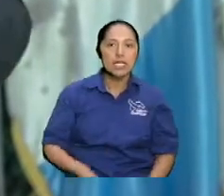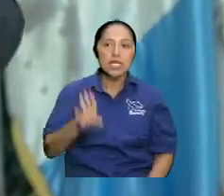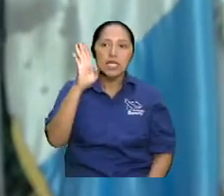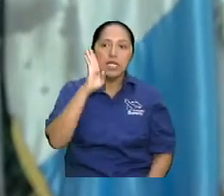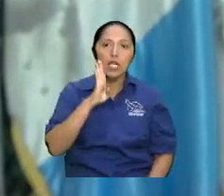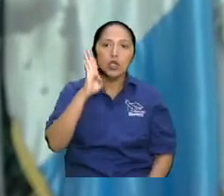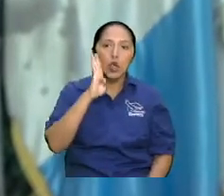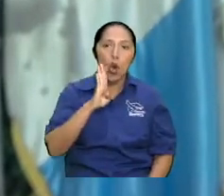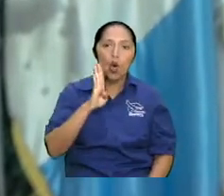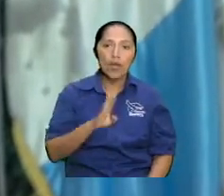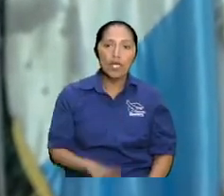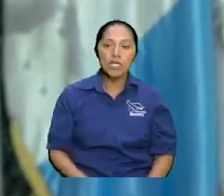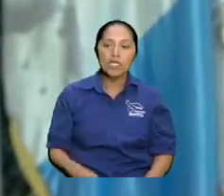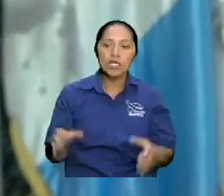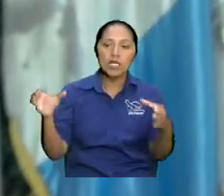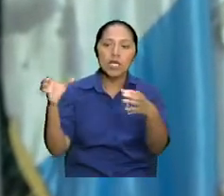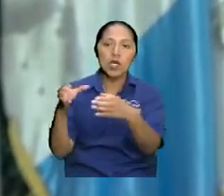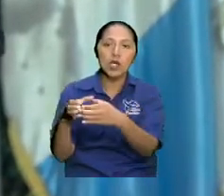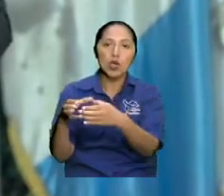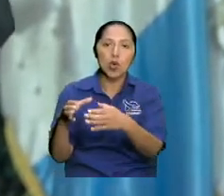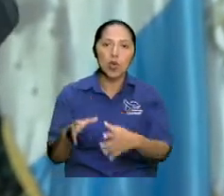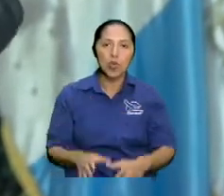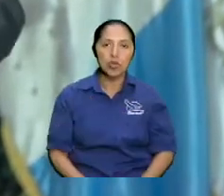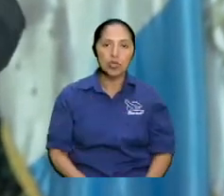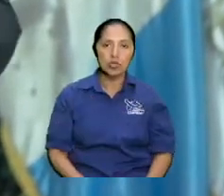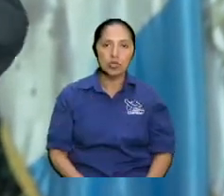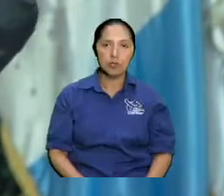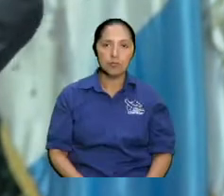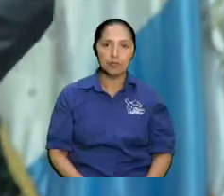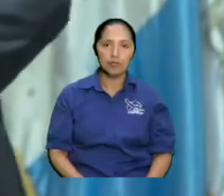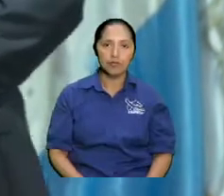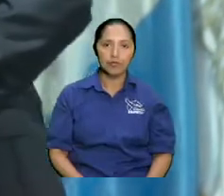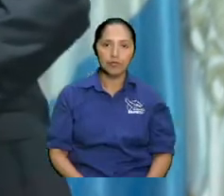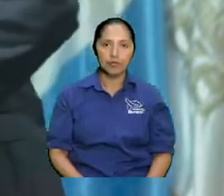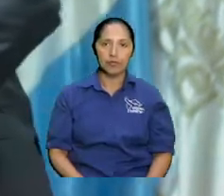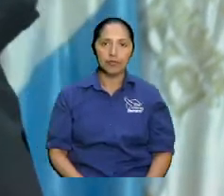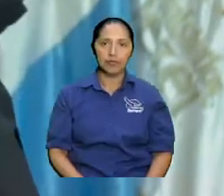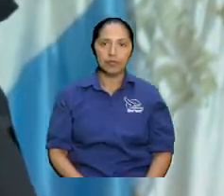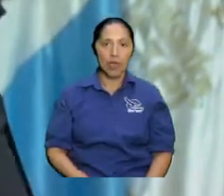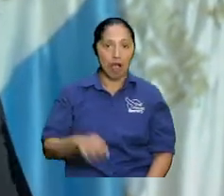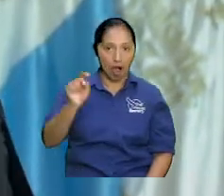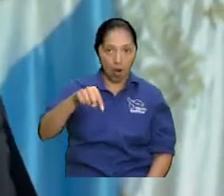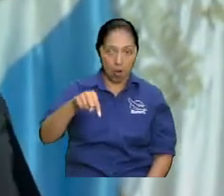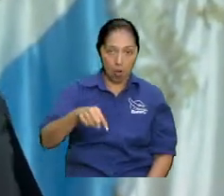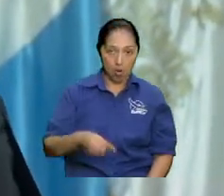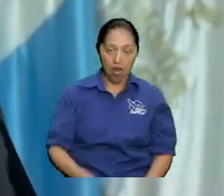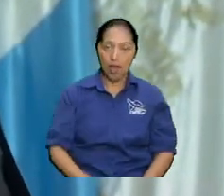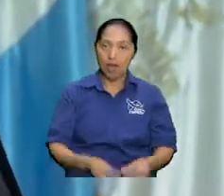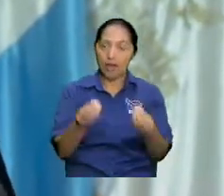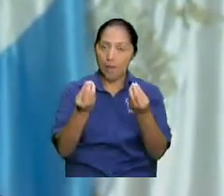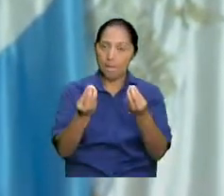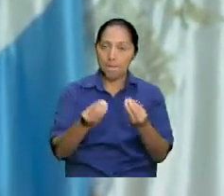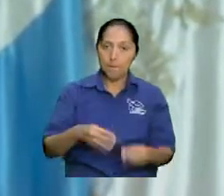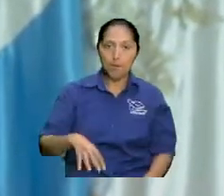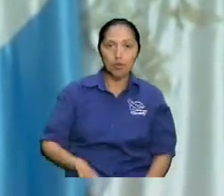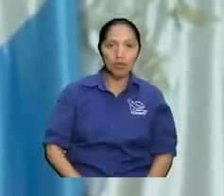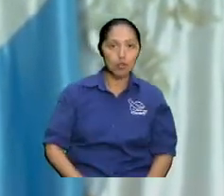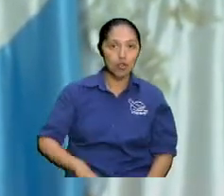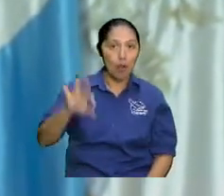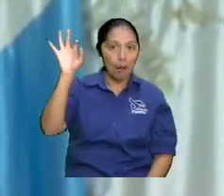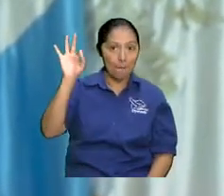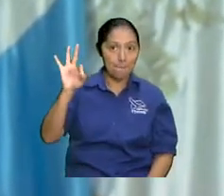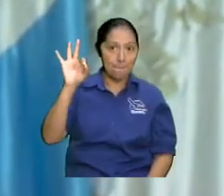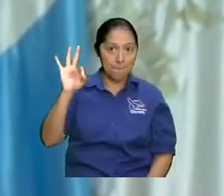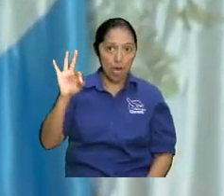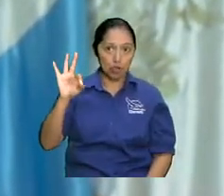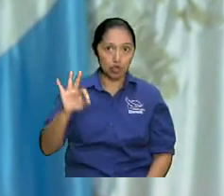yo, pasados de moda. Por eso la mayoría de los pastores, bien fitness, así, así. Hasta ni